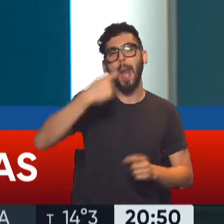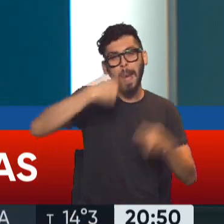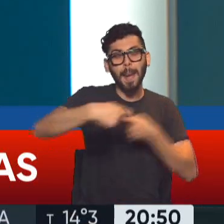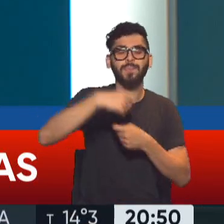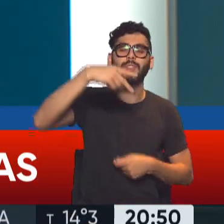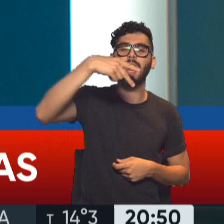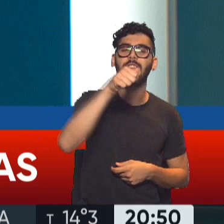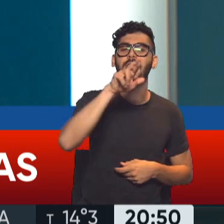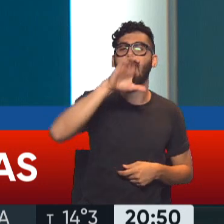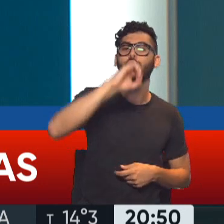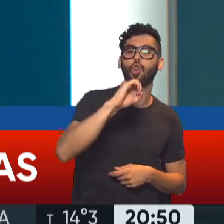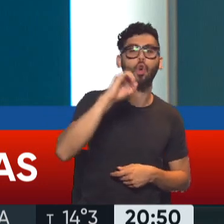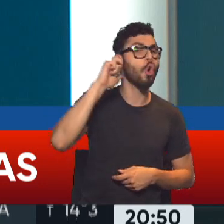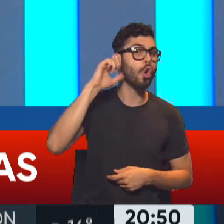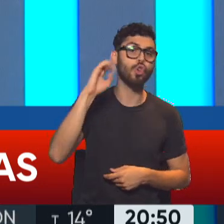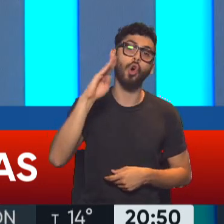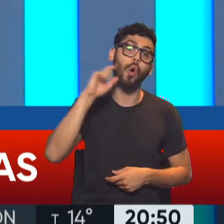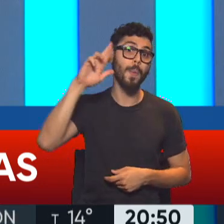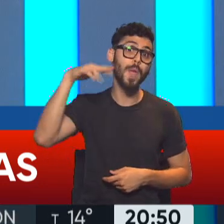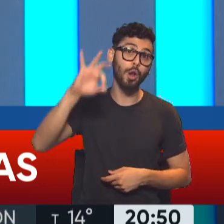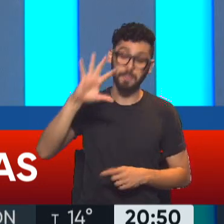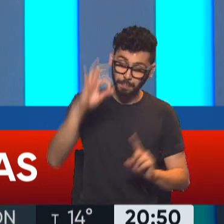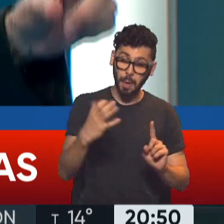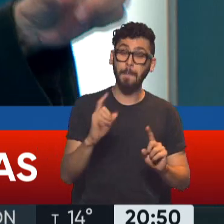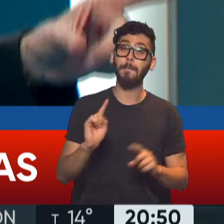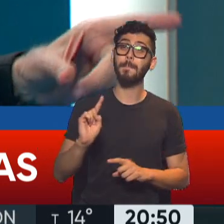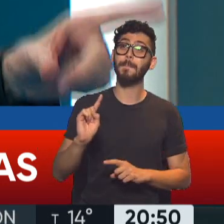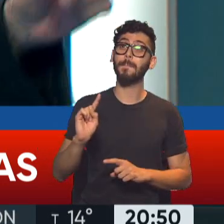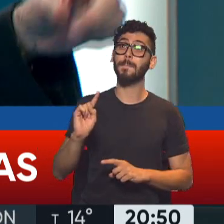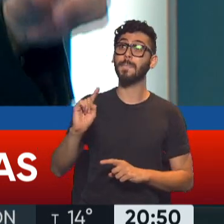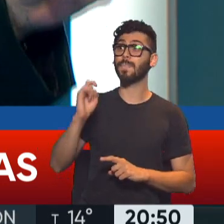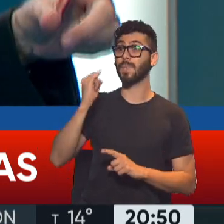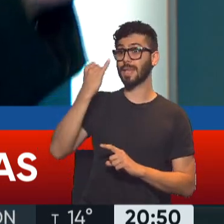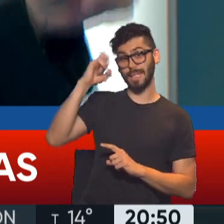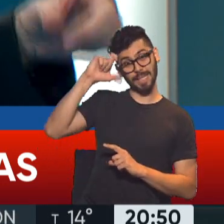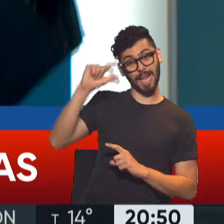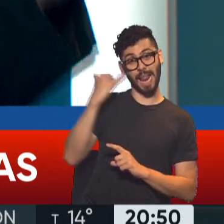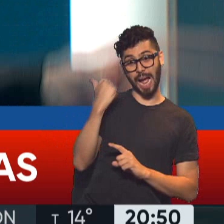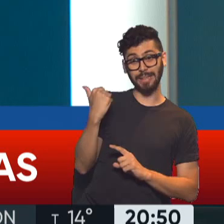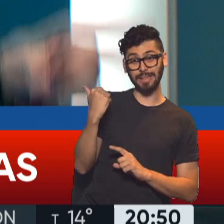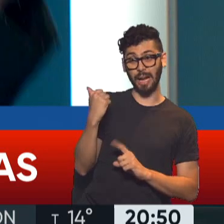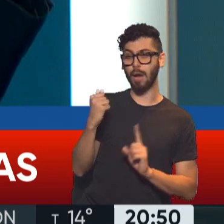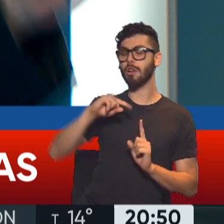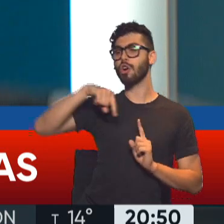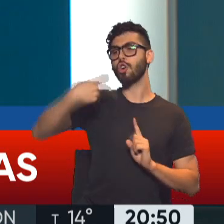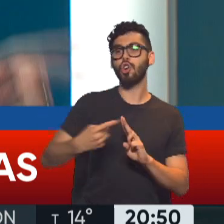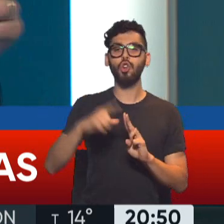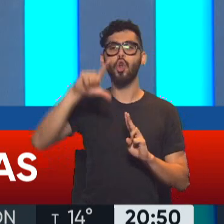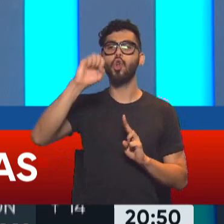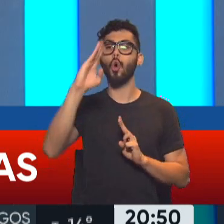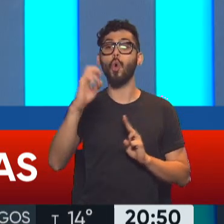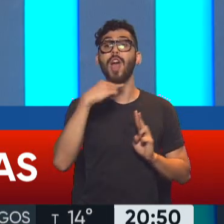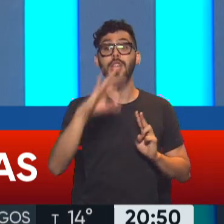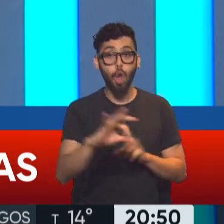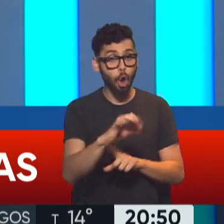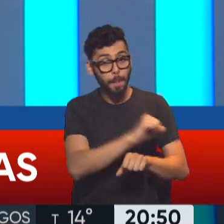ver, el hijo de Porfirio Lobo, que fue el primer presidente después de Zelaya, está con cadena perpetua en Estados Unidos por narcotráfico y